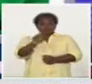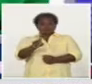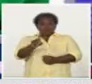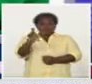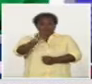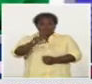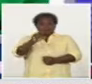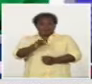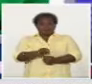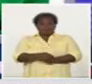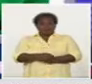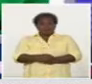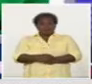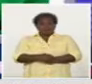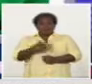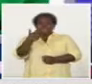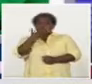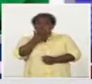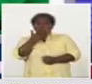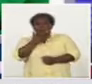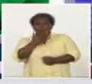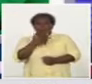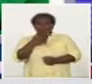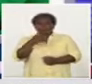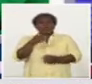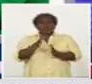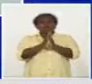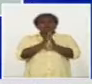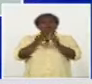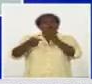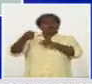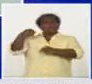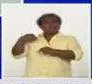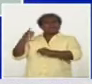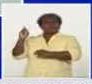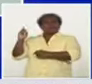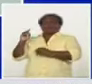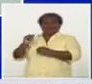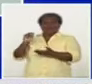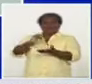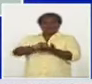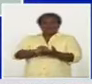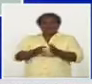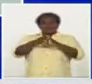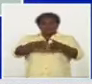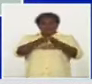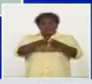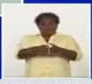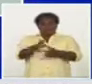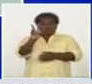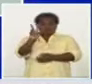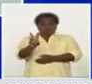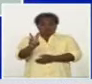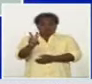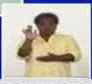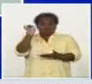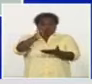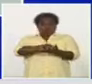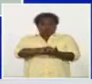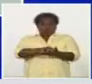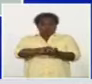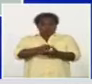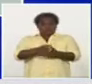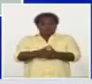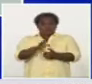y vuelve atrás la pantalla. En el caso de Granma, son 2 casos, un caso importado